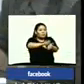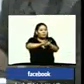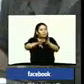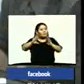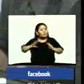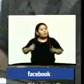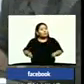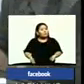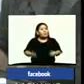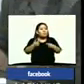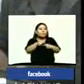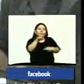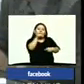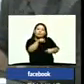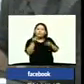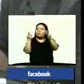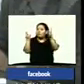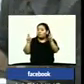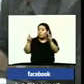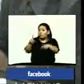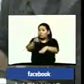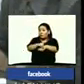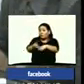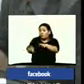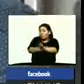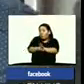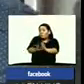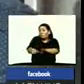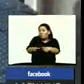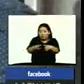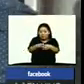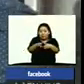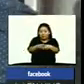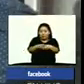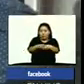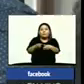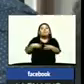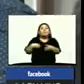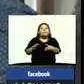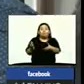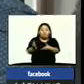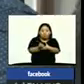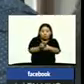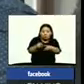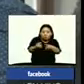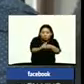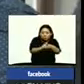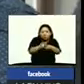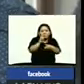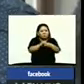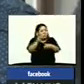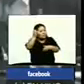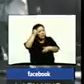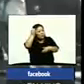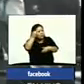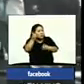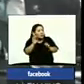con respecto a este tema, los diputados de la Comisión de Hacienda han reaccionado. Ellos dicen que estos